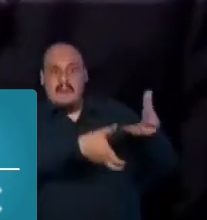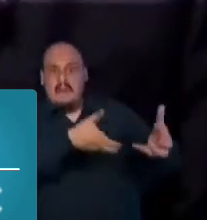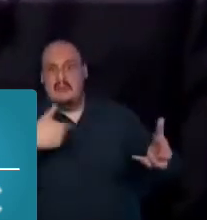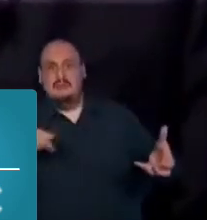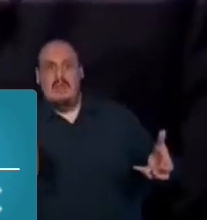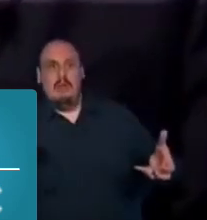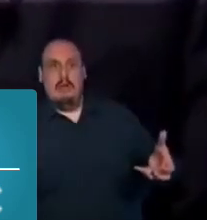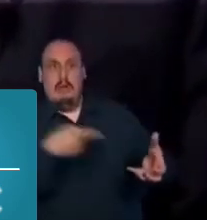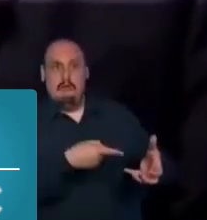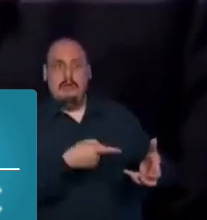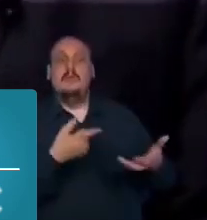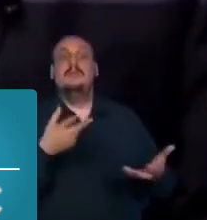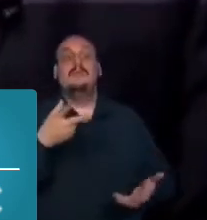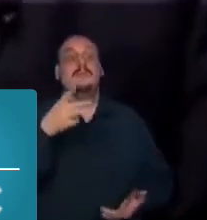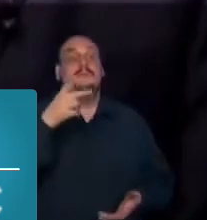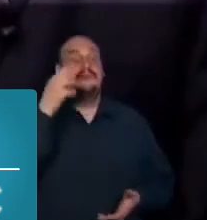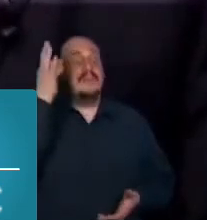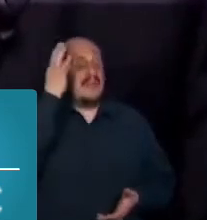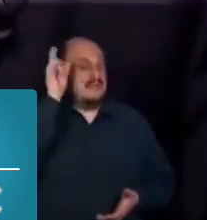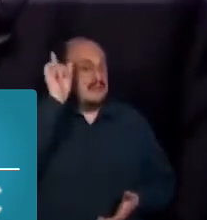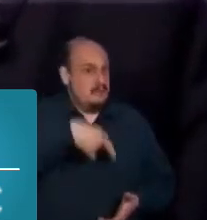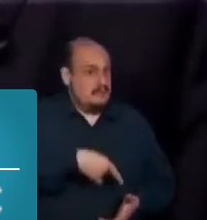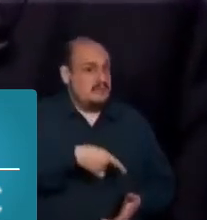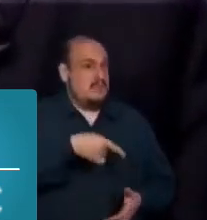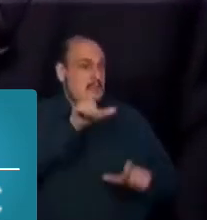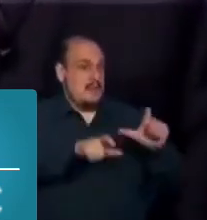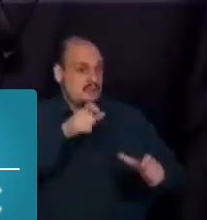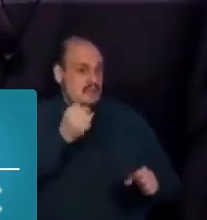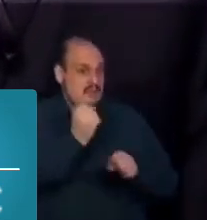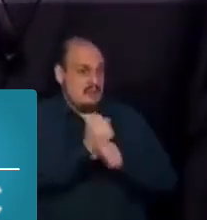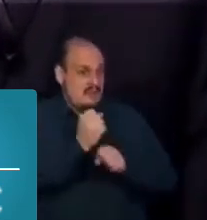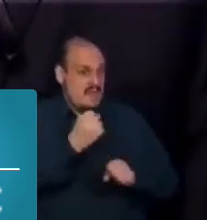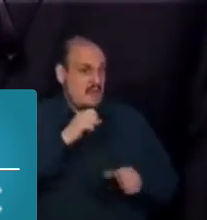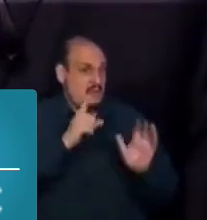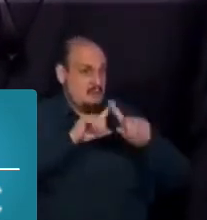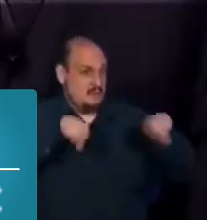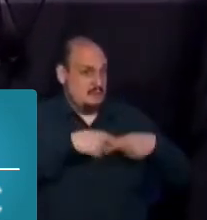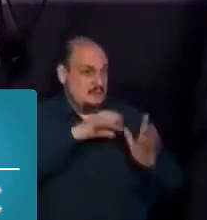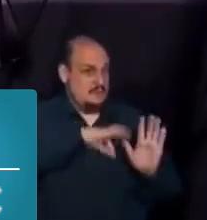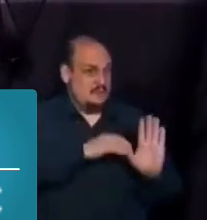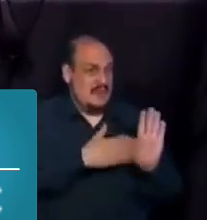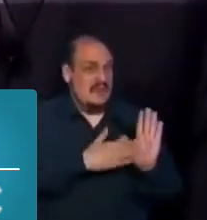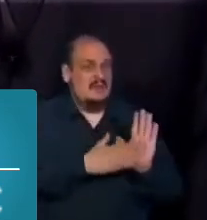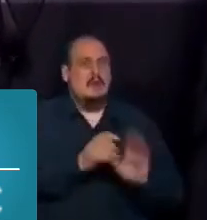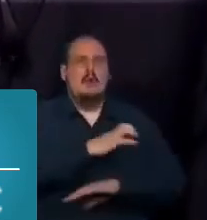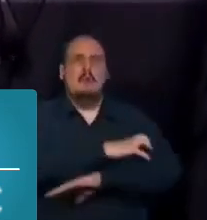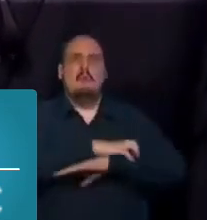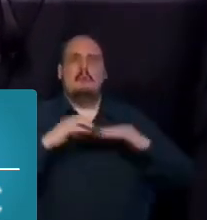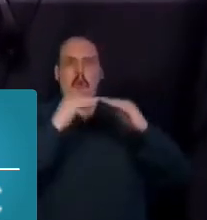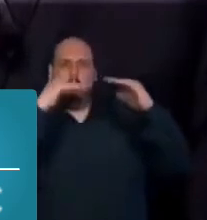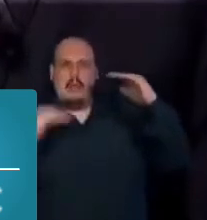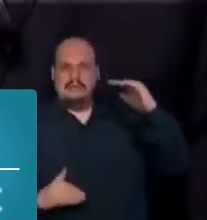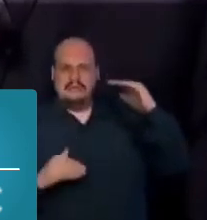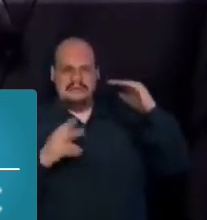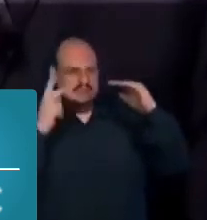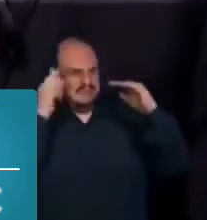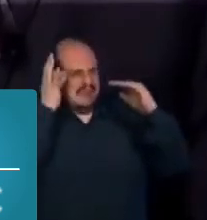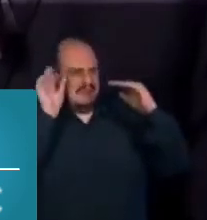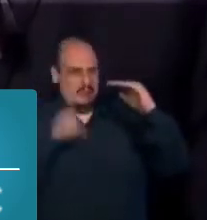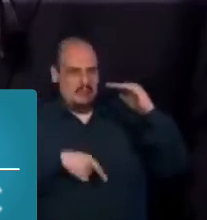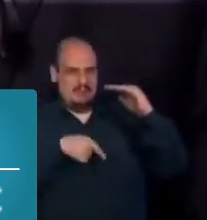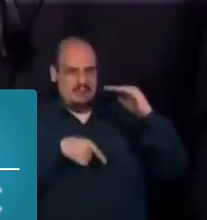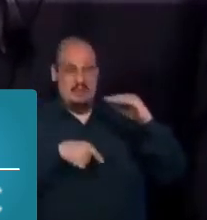elección necesita pero si macri juntos por el cambio usó siempre la estructura partidaria y no se olvide después de ese negociado en